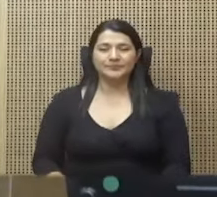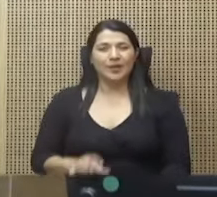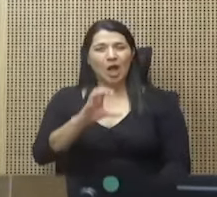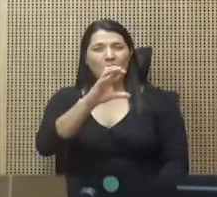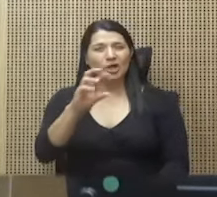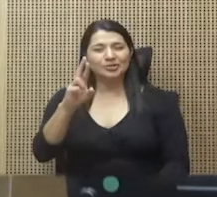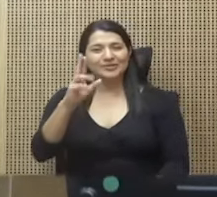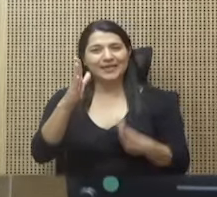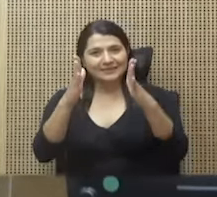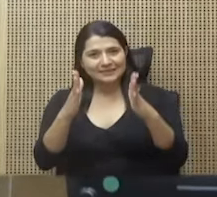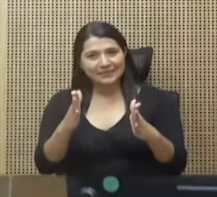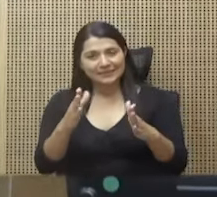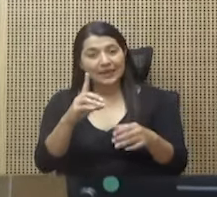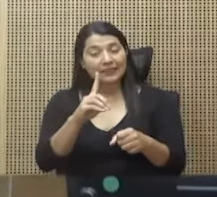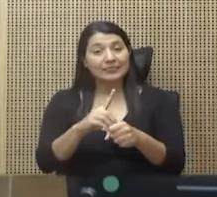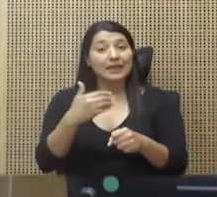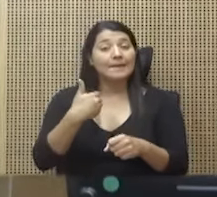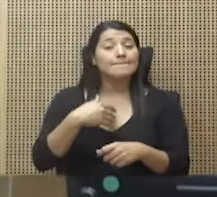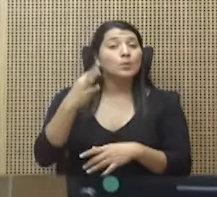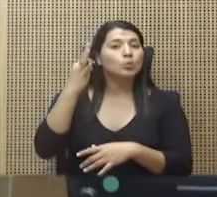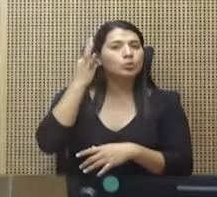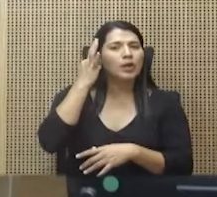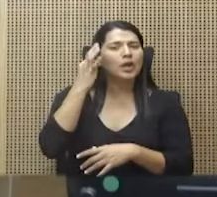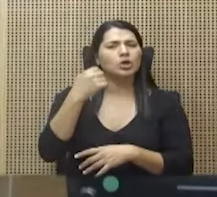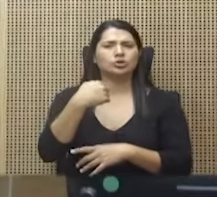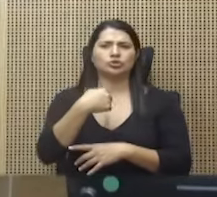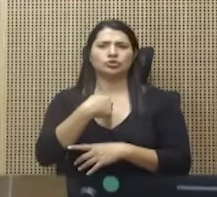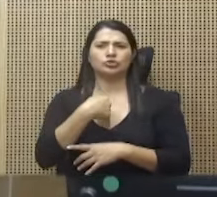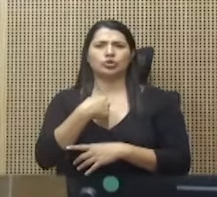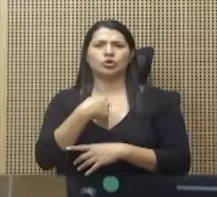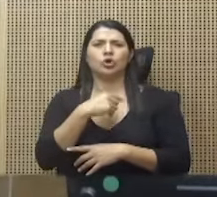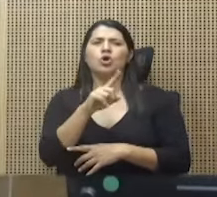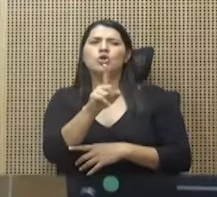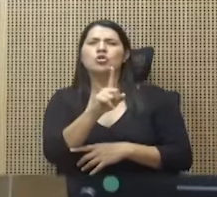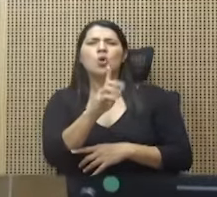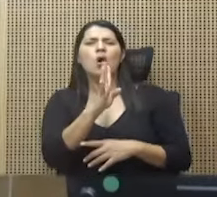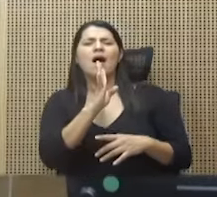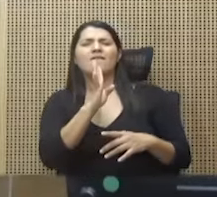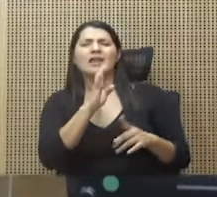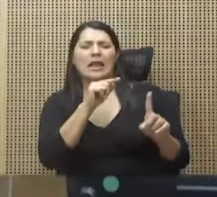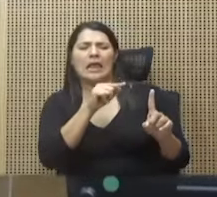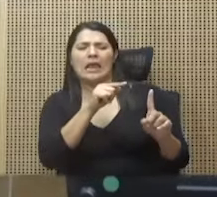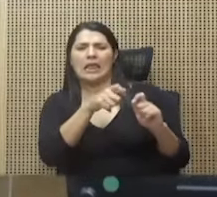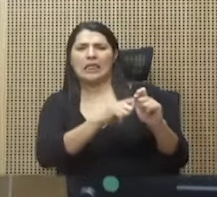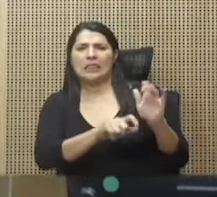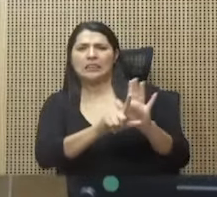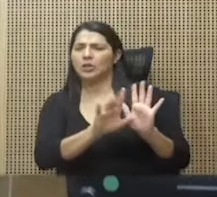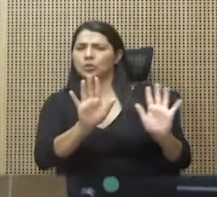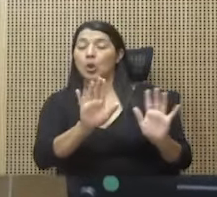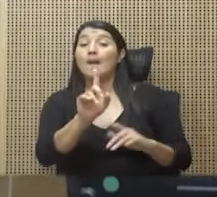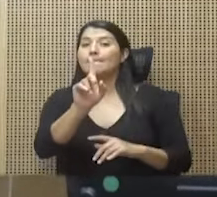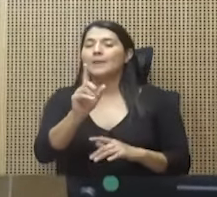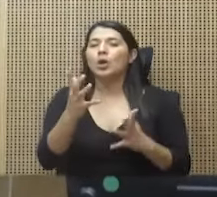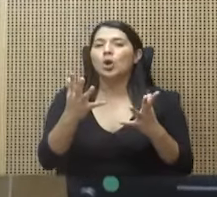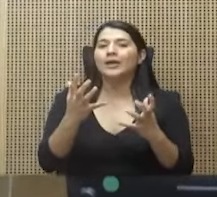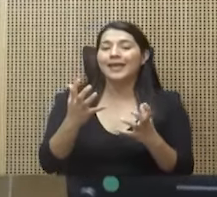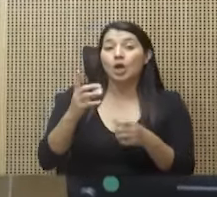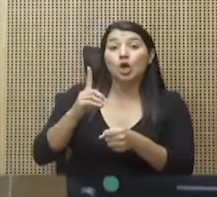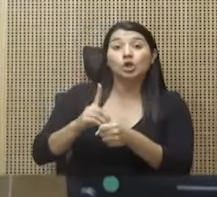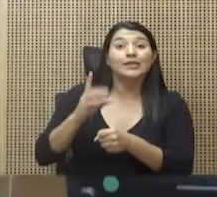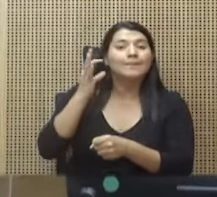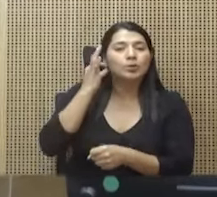Costarricenses, diputadas y diputados, yo no voy a hacer esa apología del delito, pero sí quiero que la diputada Cisneros y todos escuchen con